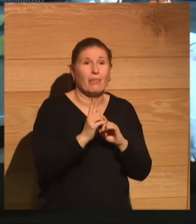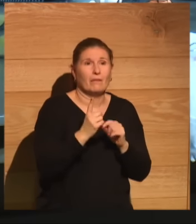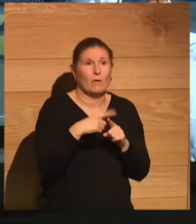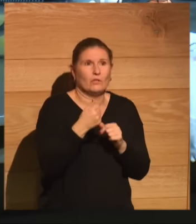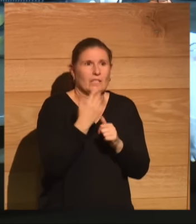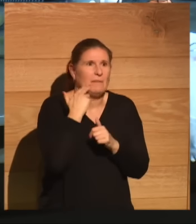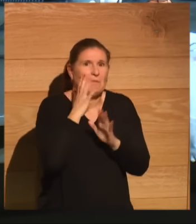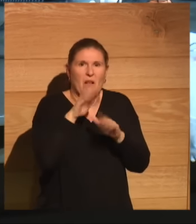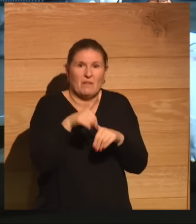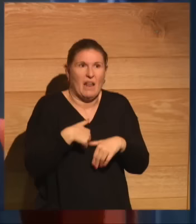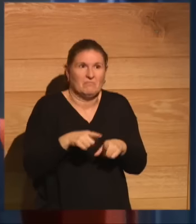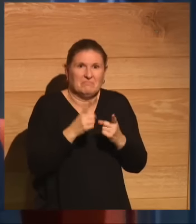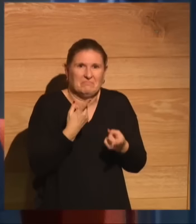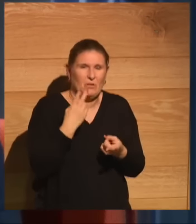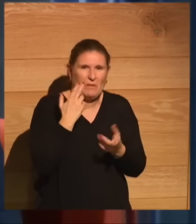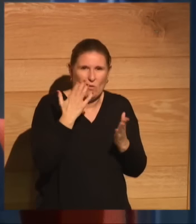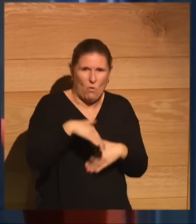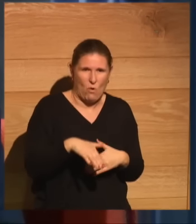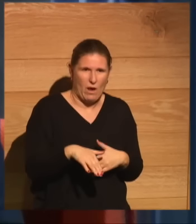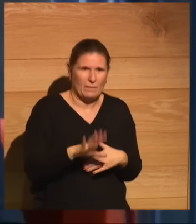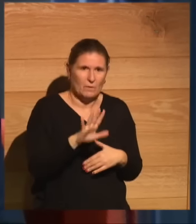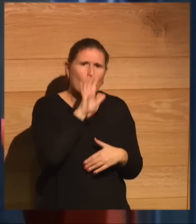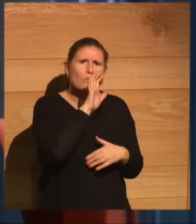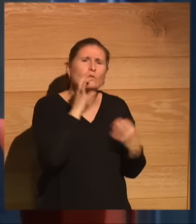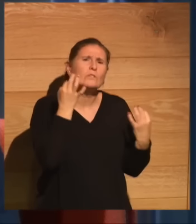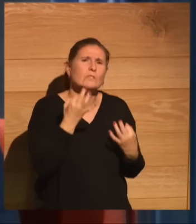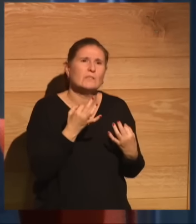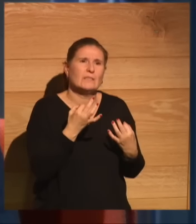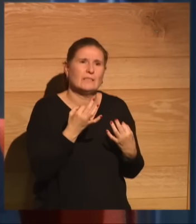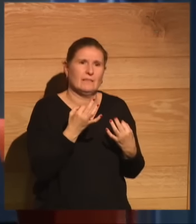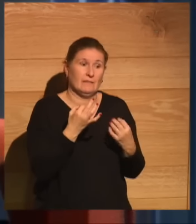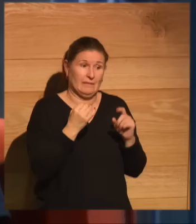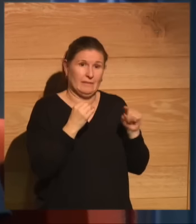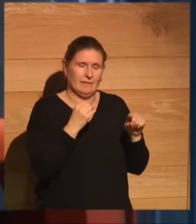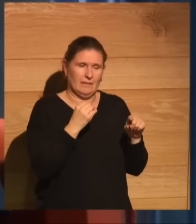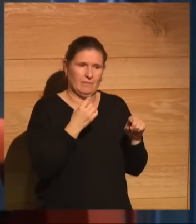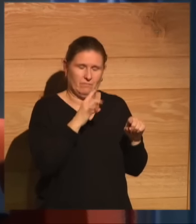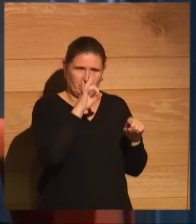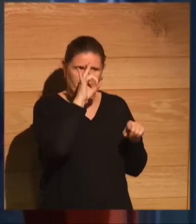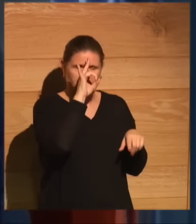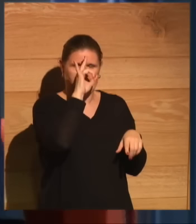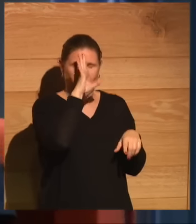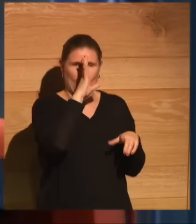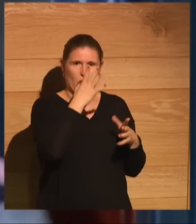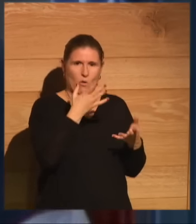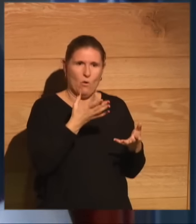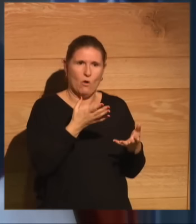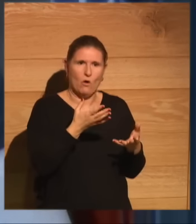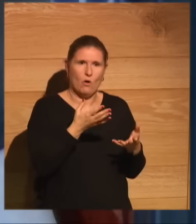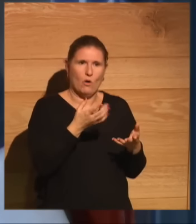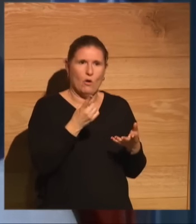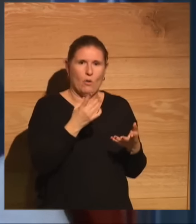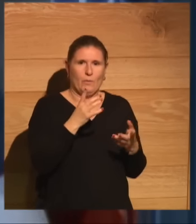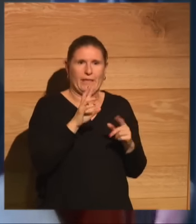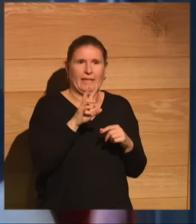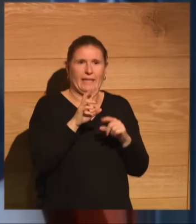más tétricas, ¿no? Mucho menos... A ver, pero lo curioso es que ante el asombro que le produce, además, él es un self-made